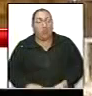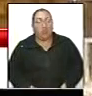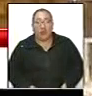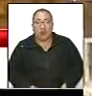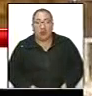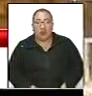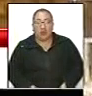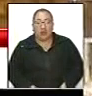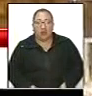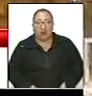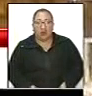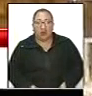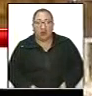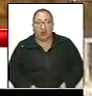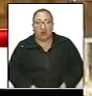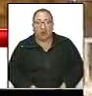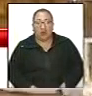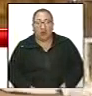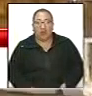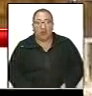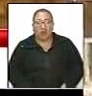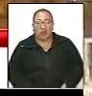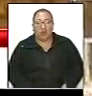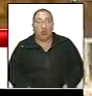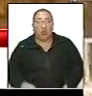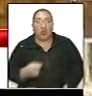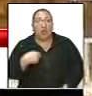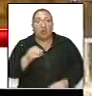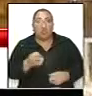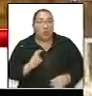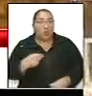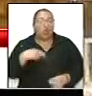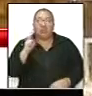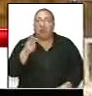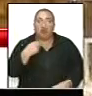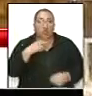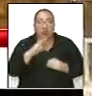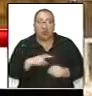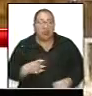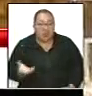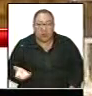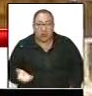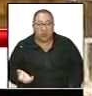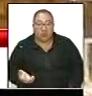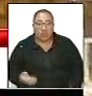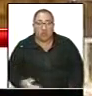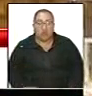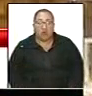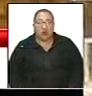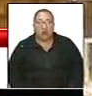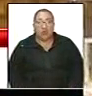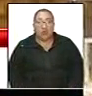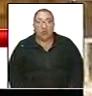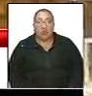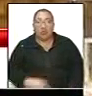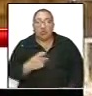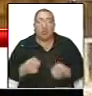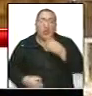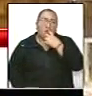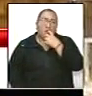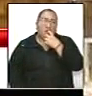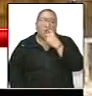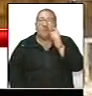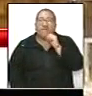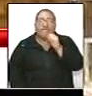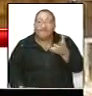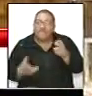básicas de calidad, porque no tienen presupuesto, porque no tienen docentes, porque no tienen investigación, en general, porque no cumplen condiciones básicas de calidad.